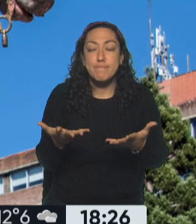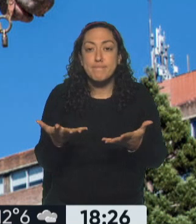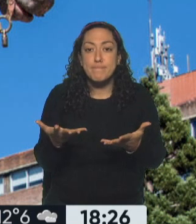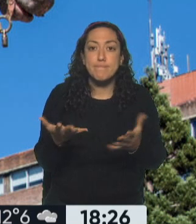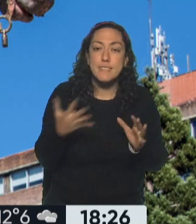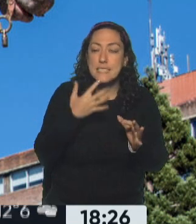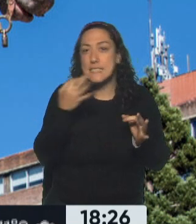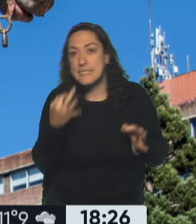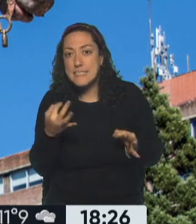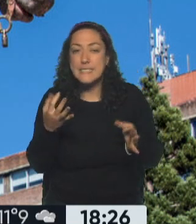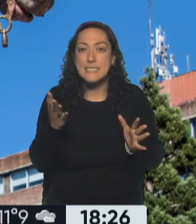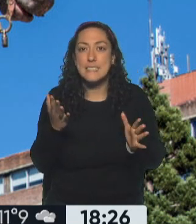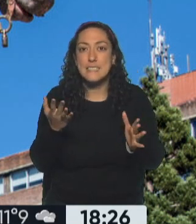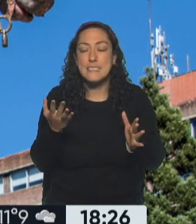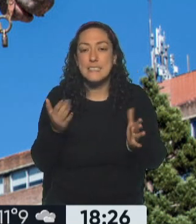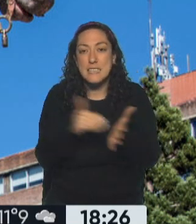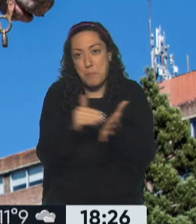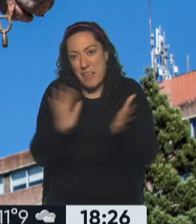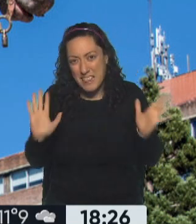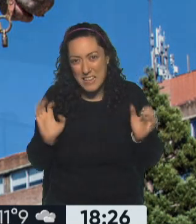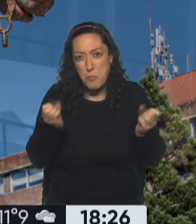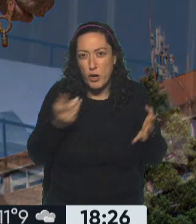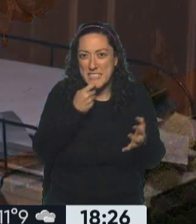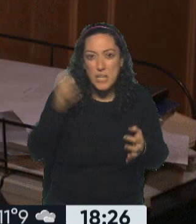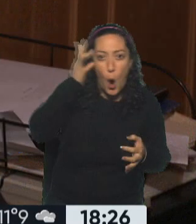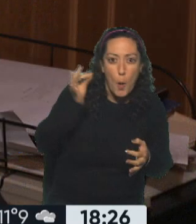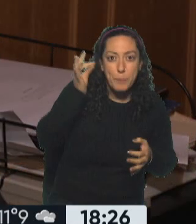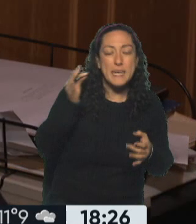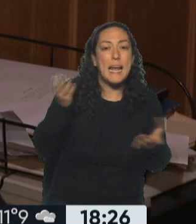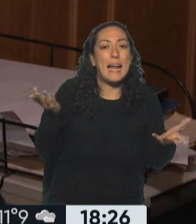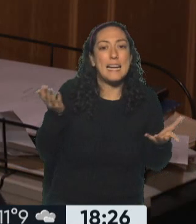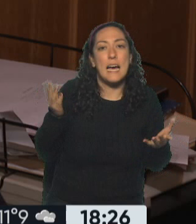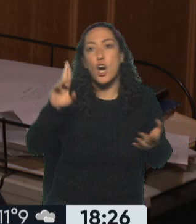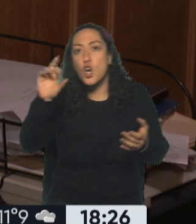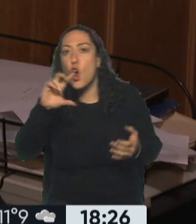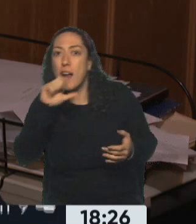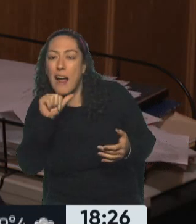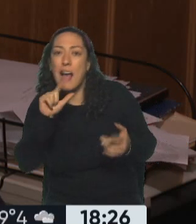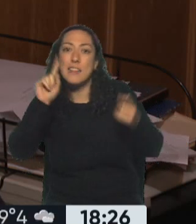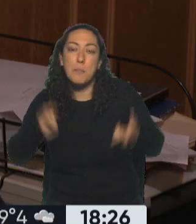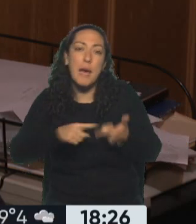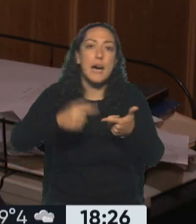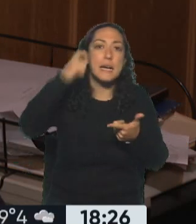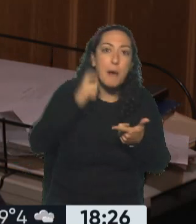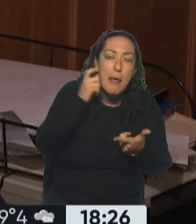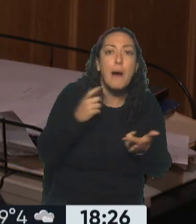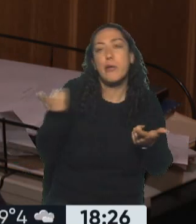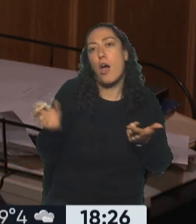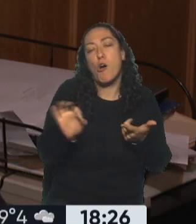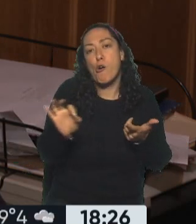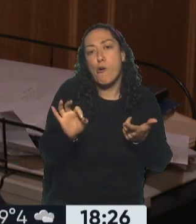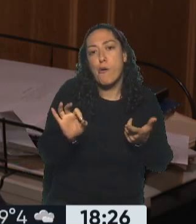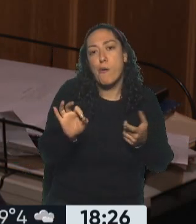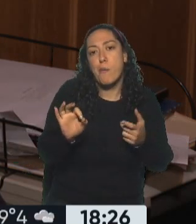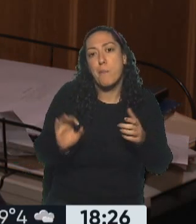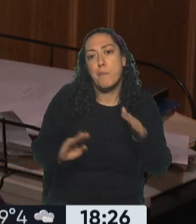veridades, digamos, ¿no? Porque si empezamos a juzgarlo a Barroca, también hay que juzgar a Rivadavia, por ejemplo. Un